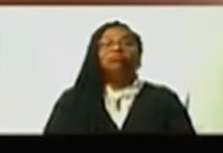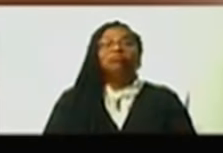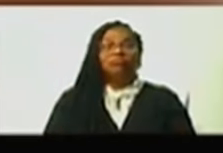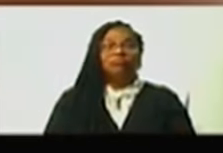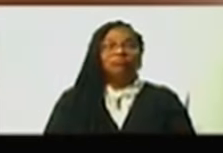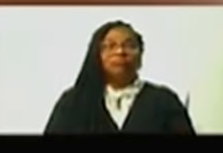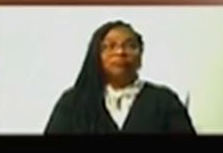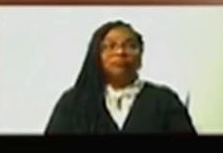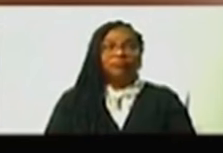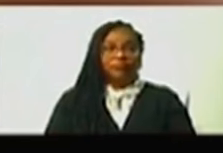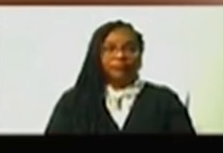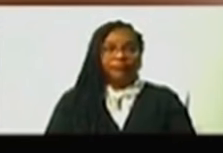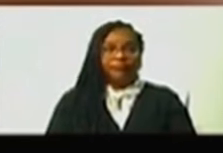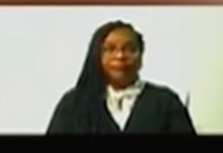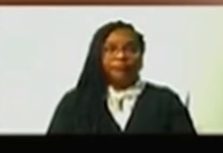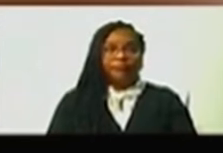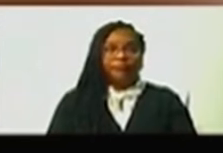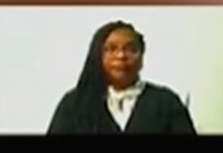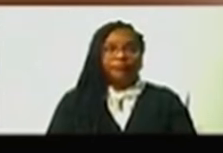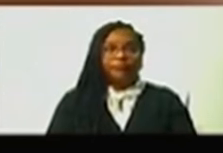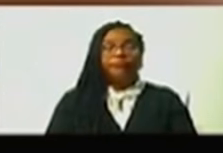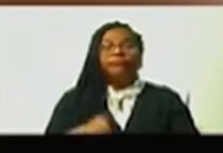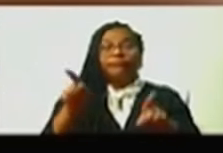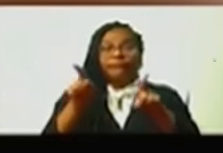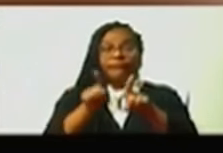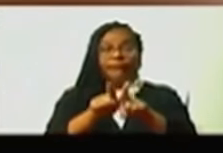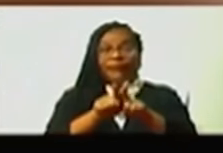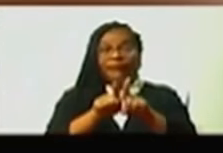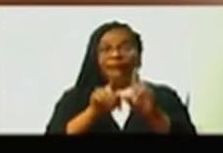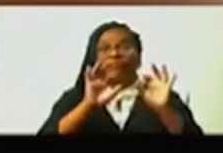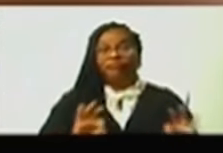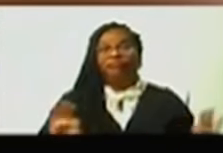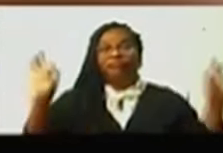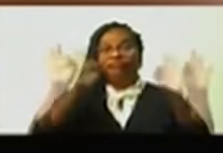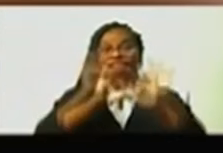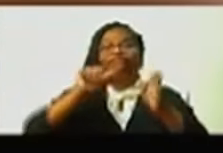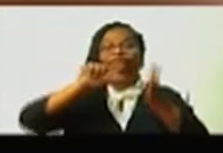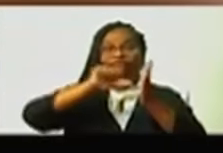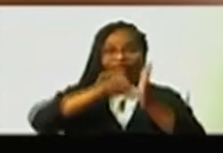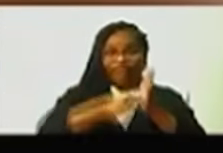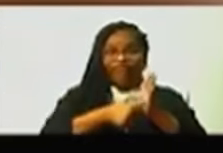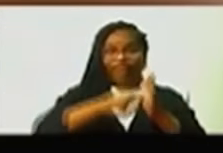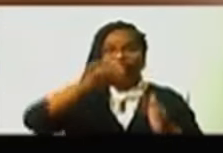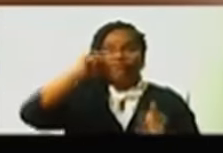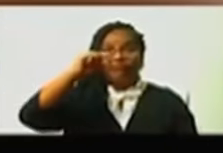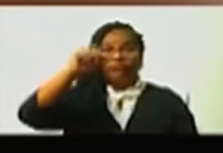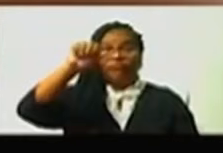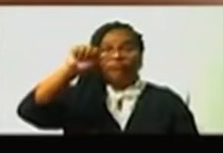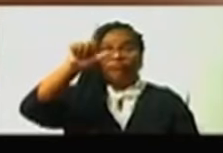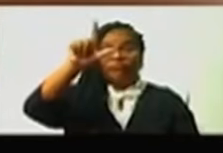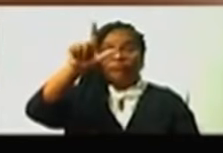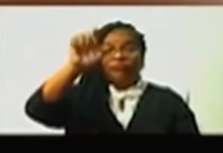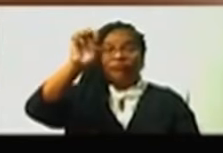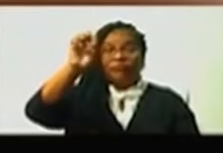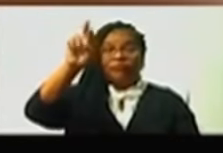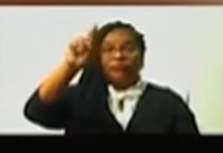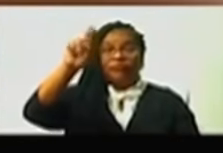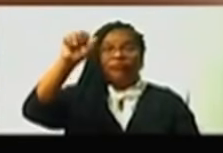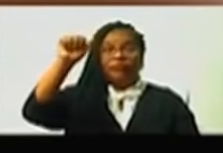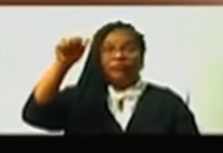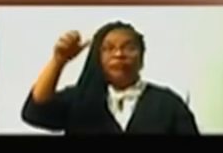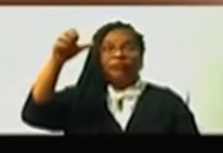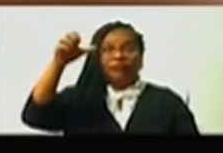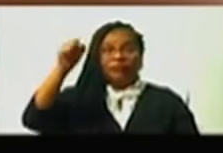Galeras es el distrito municipal que más agricultura le aporta a la provincia de Samaná, aparte